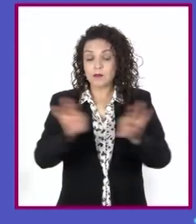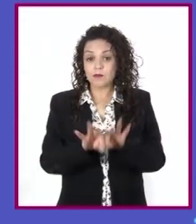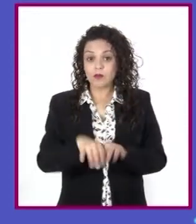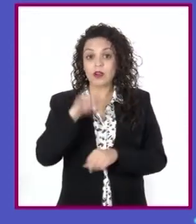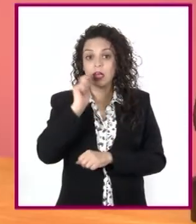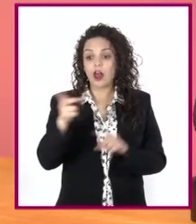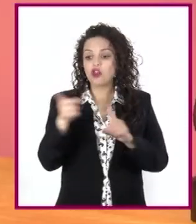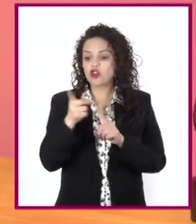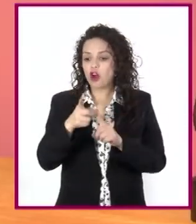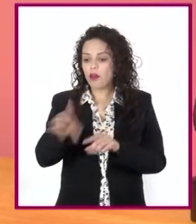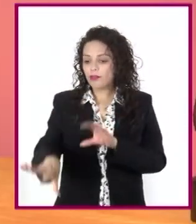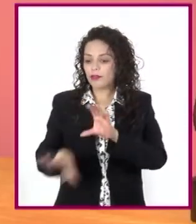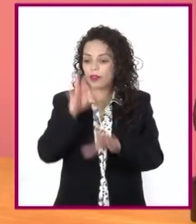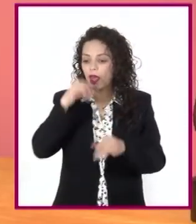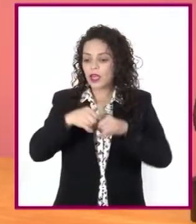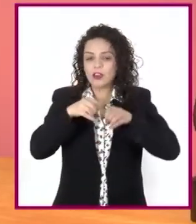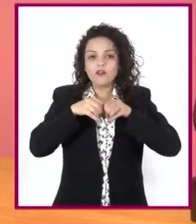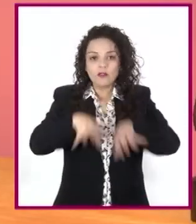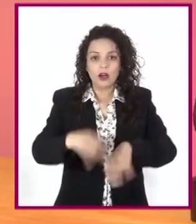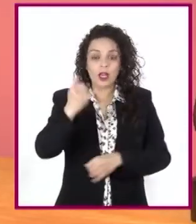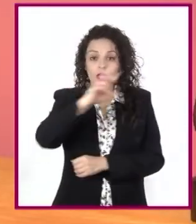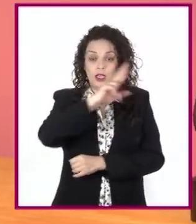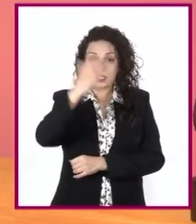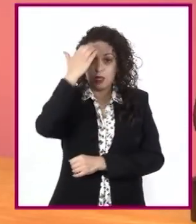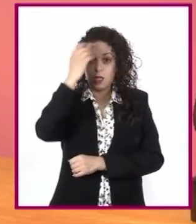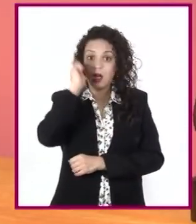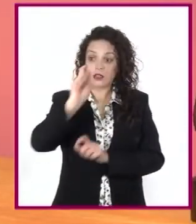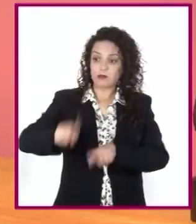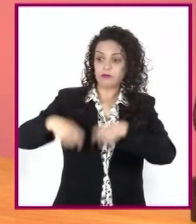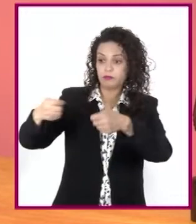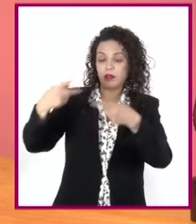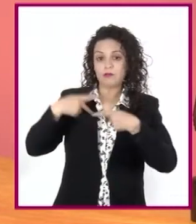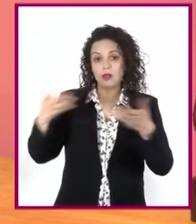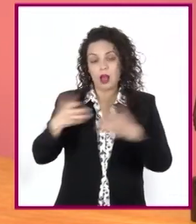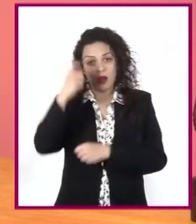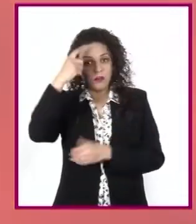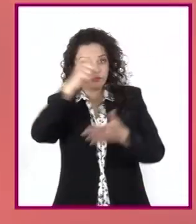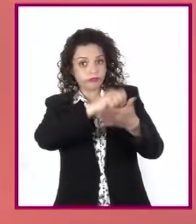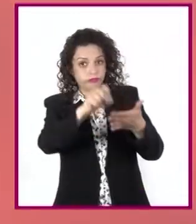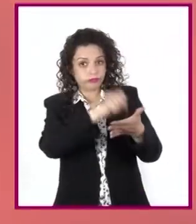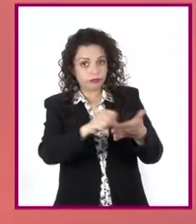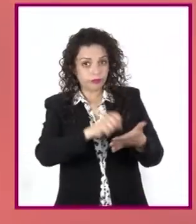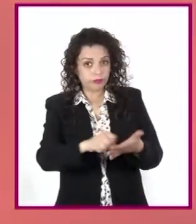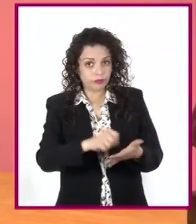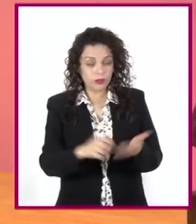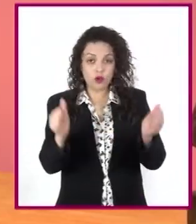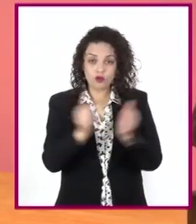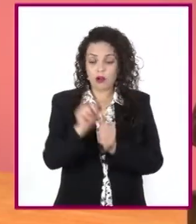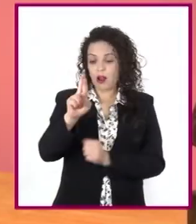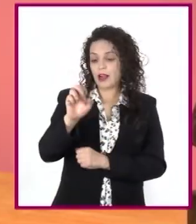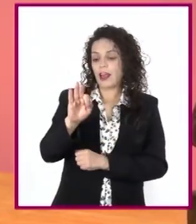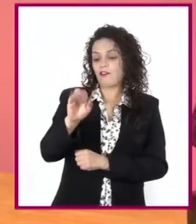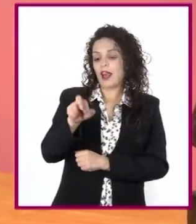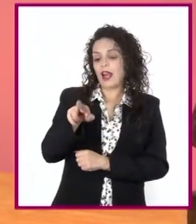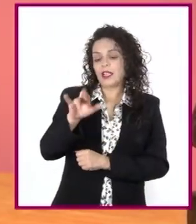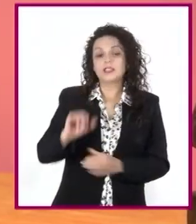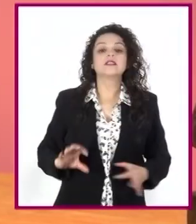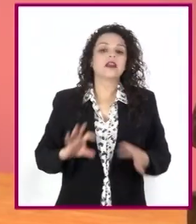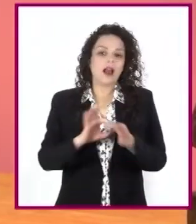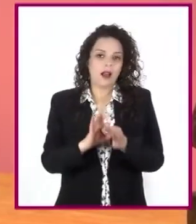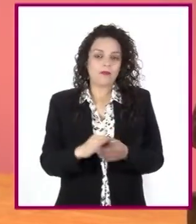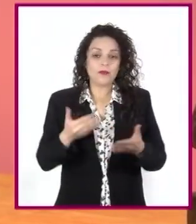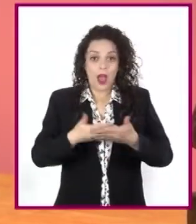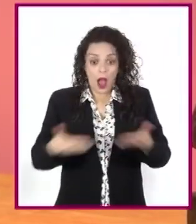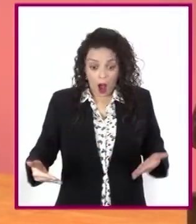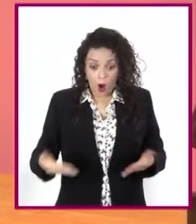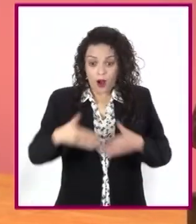fuentes de consulta y del reconocimiento que se debe hacer a los autores por medio de las referencias. De hoy en adelante, les